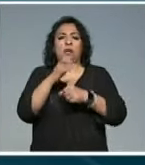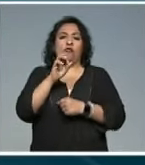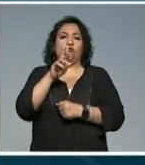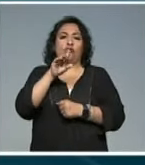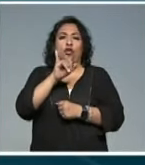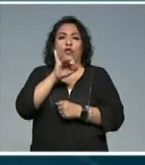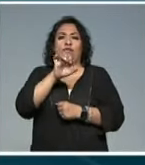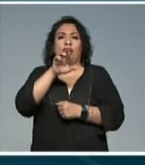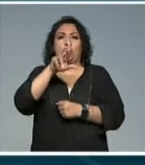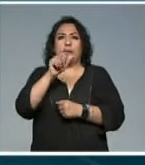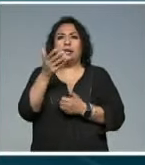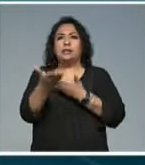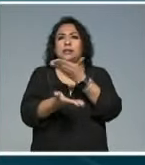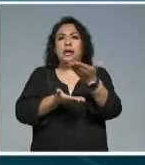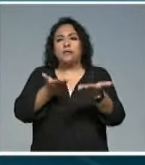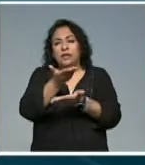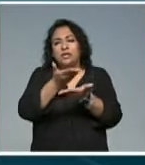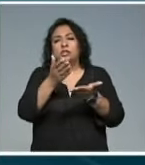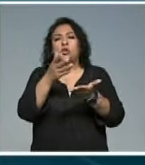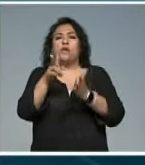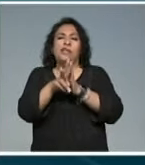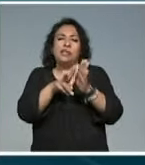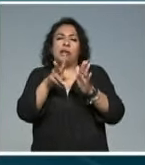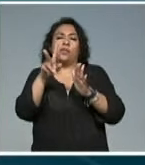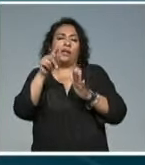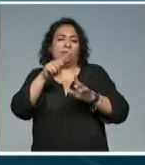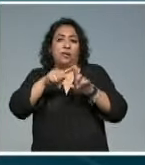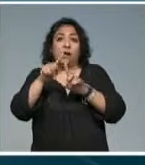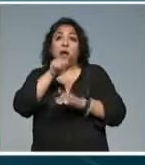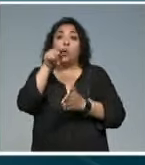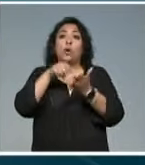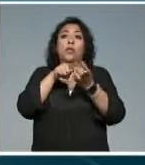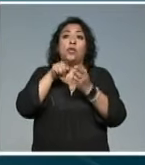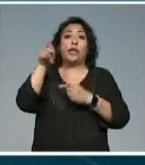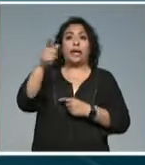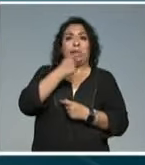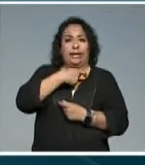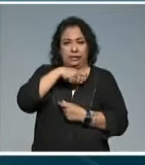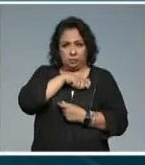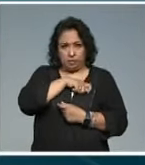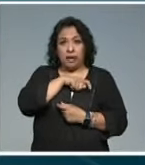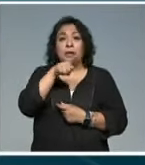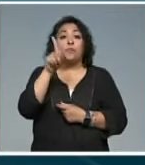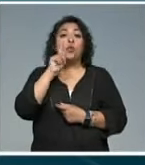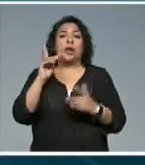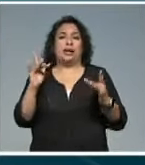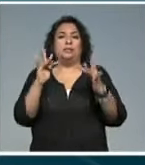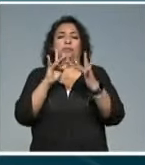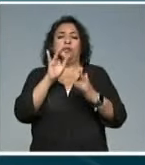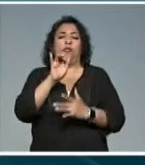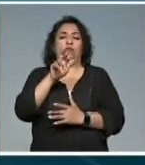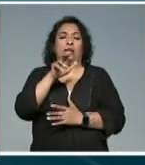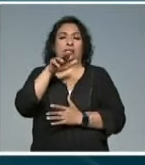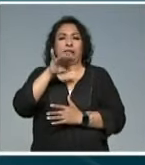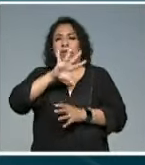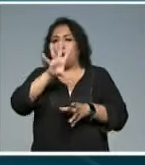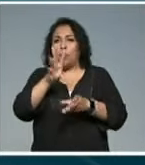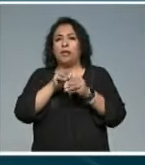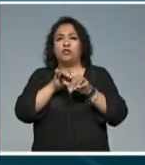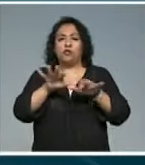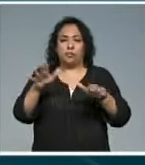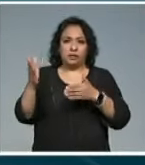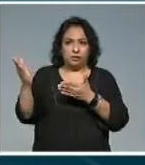iberoamericano de servicio público audiovisual. Esto allá en España, corrijo. Francina Islas nos tiene el reporte